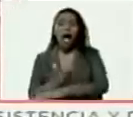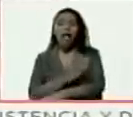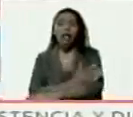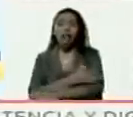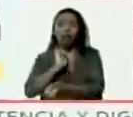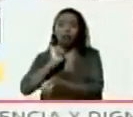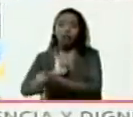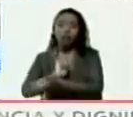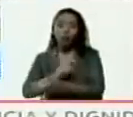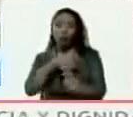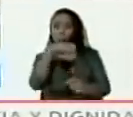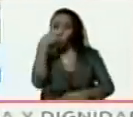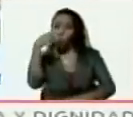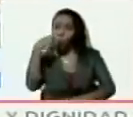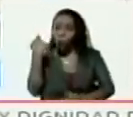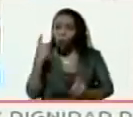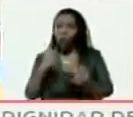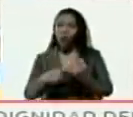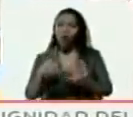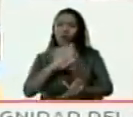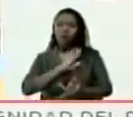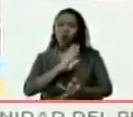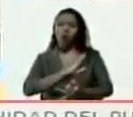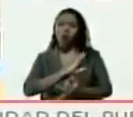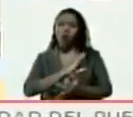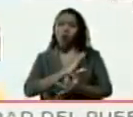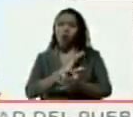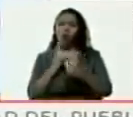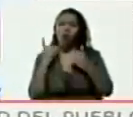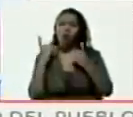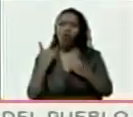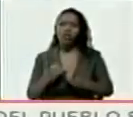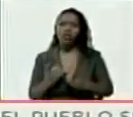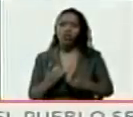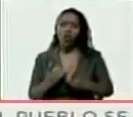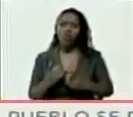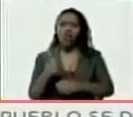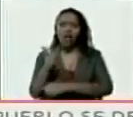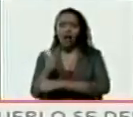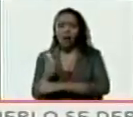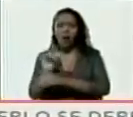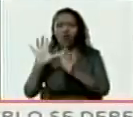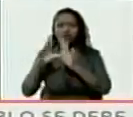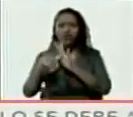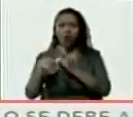por narcotráfico, por posesión y tenencia ilícita de armas, por robo,